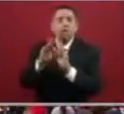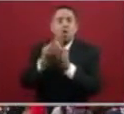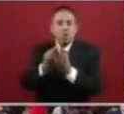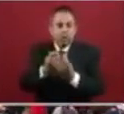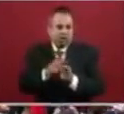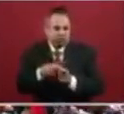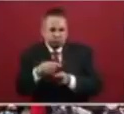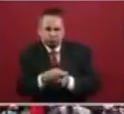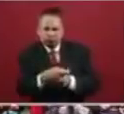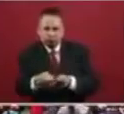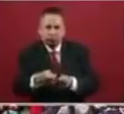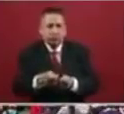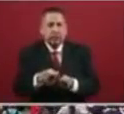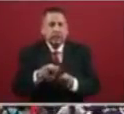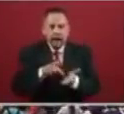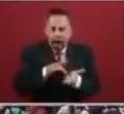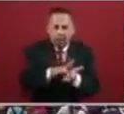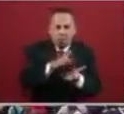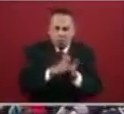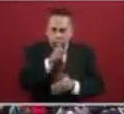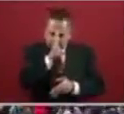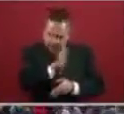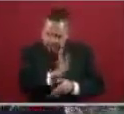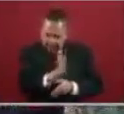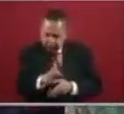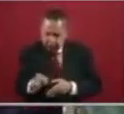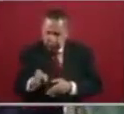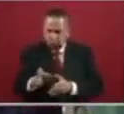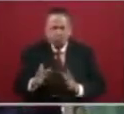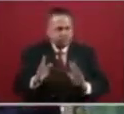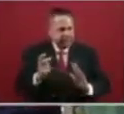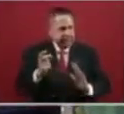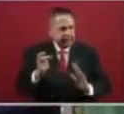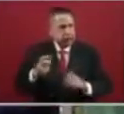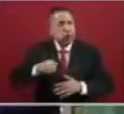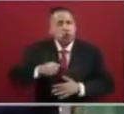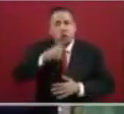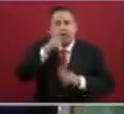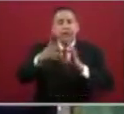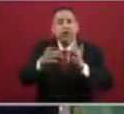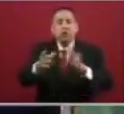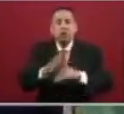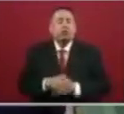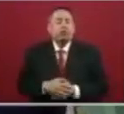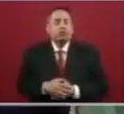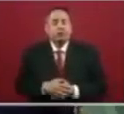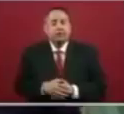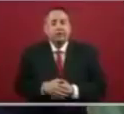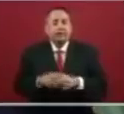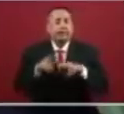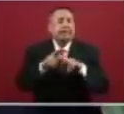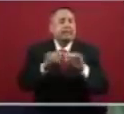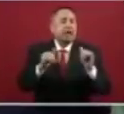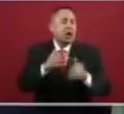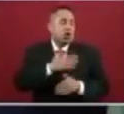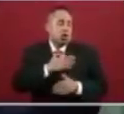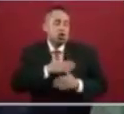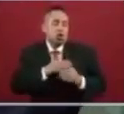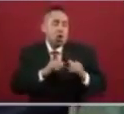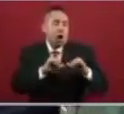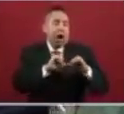los apoyos a la gente? Digo Nada de que yo soy de la